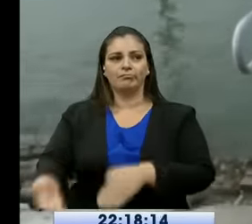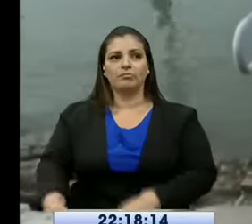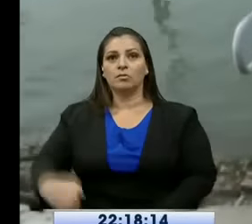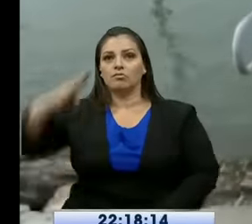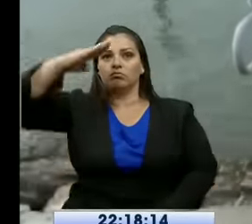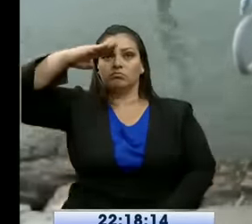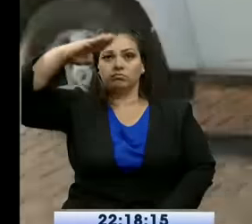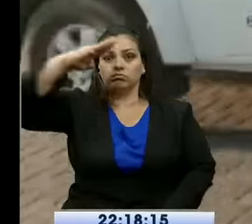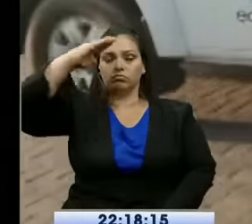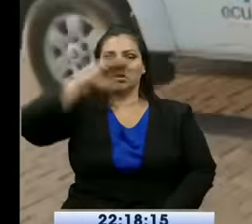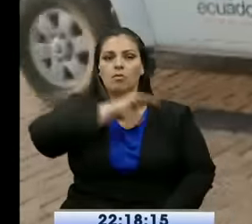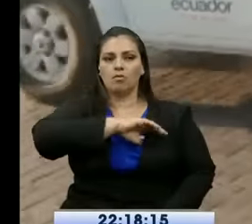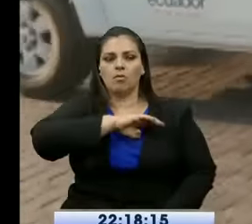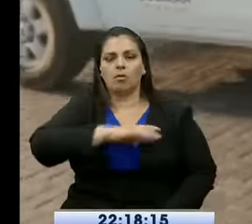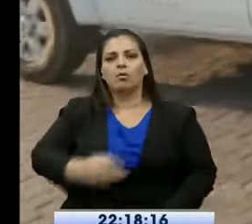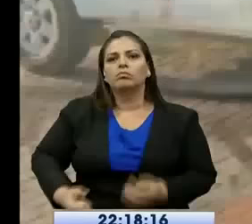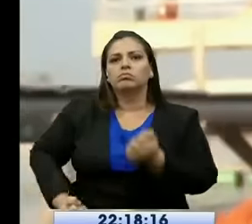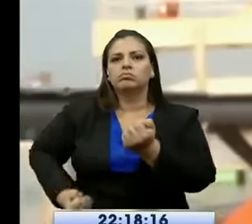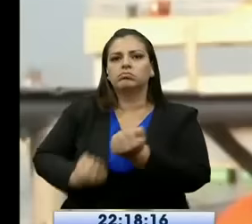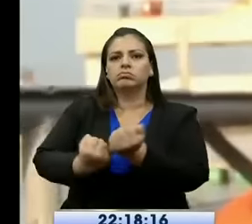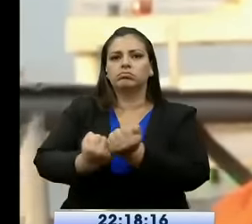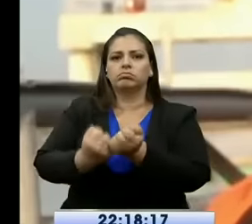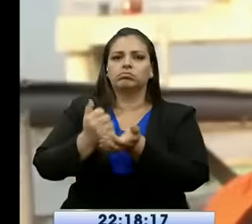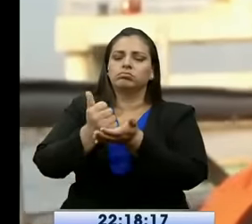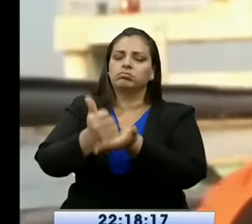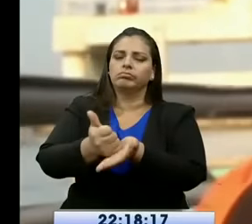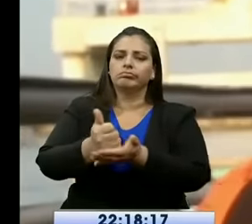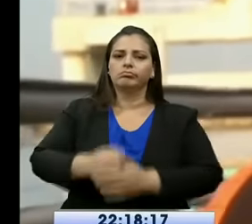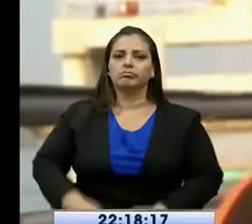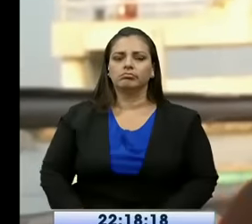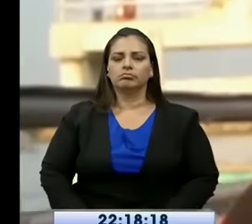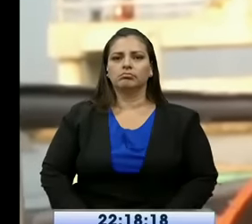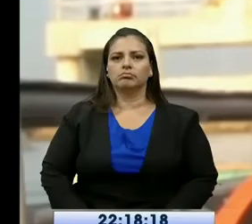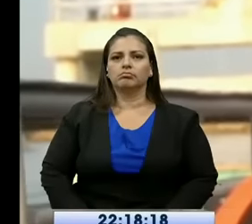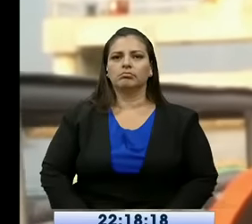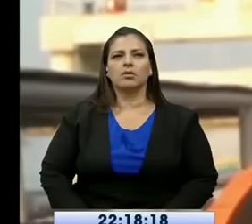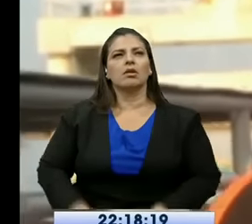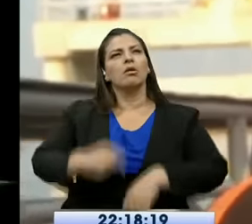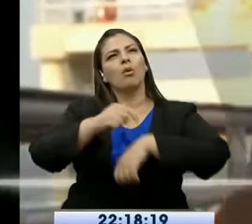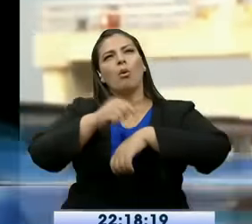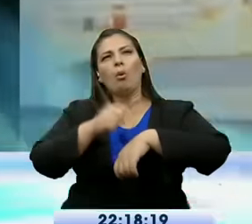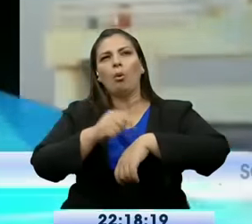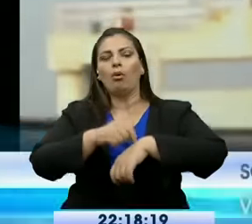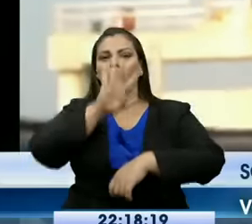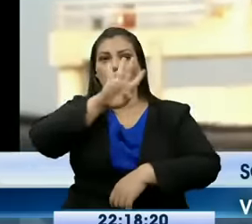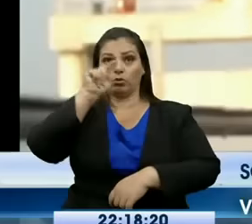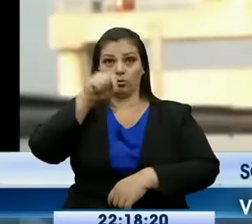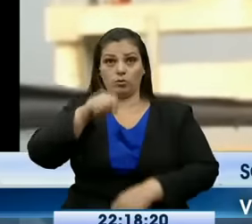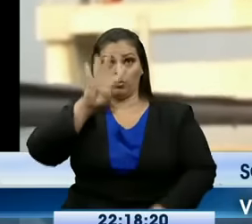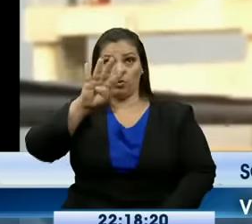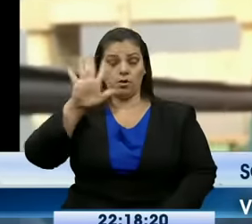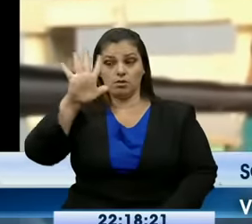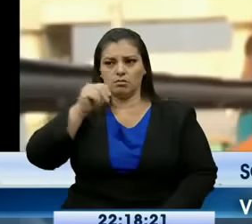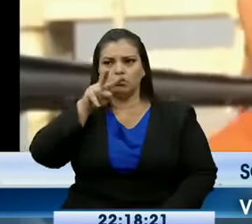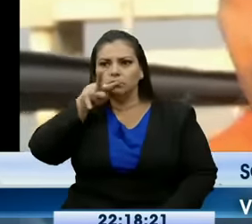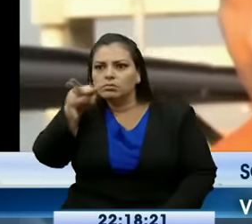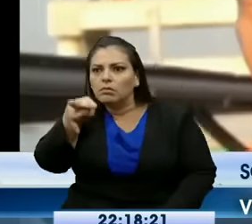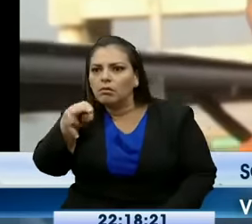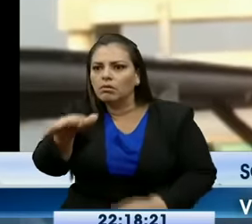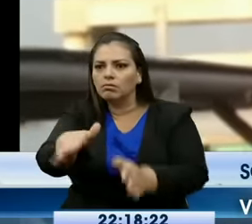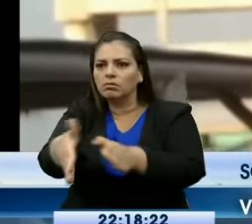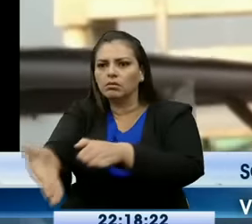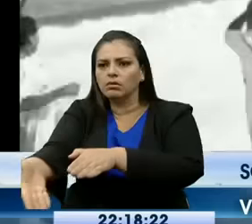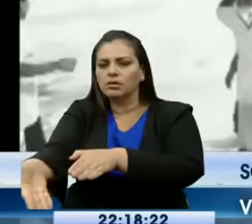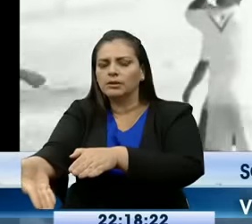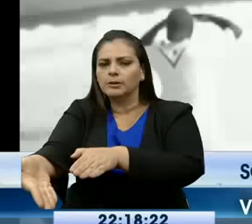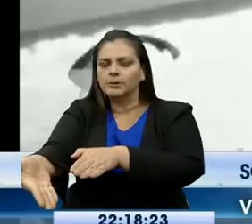con la recuperación del otro cuerpo. Llegamos al lugar aproximadamente entre las 16:45. Divisamos el cuerpo y lo que hicimos